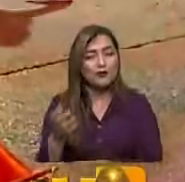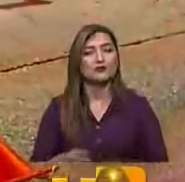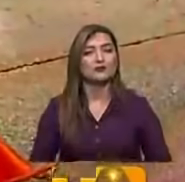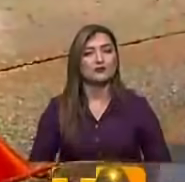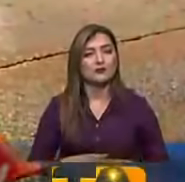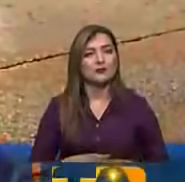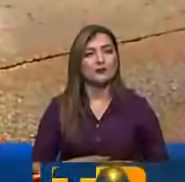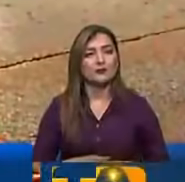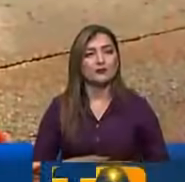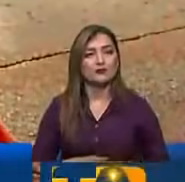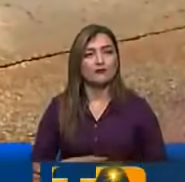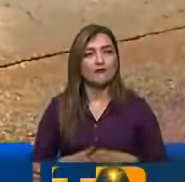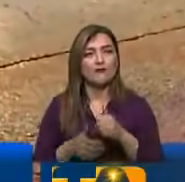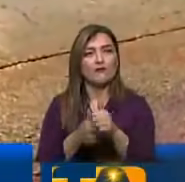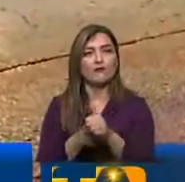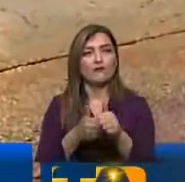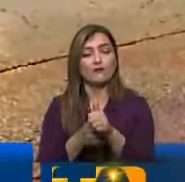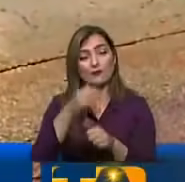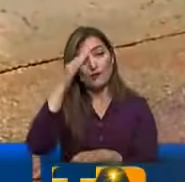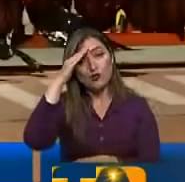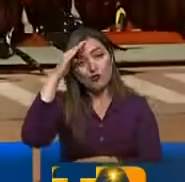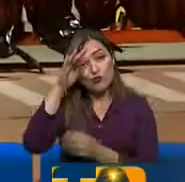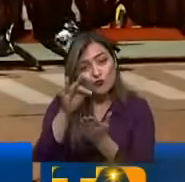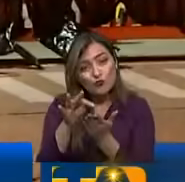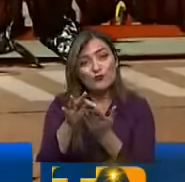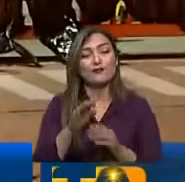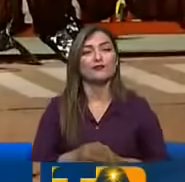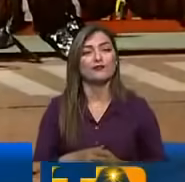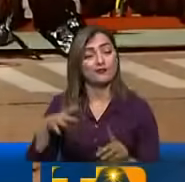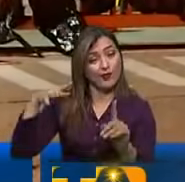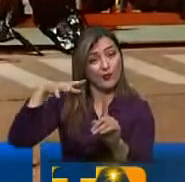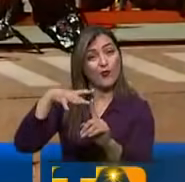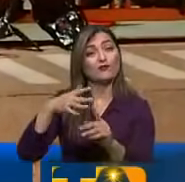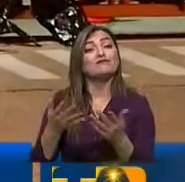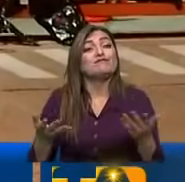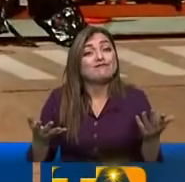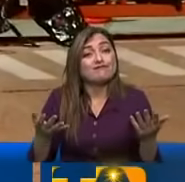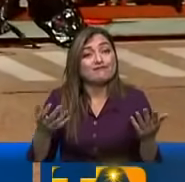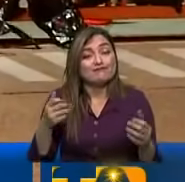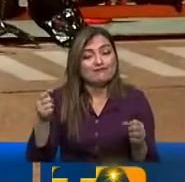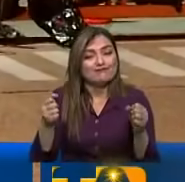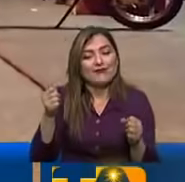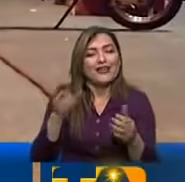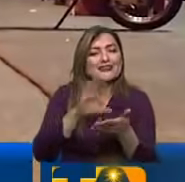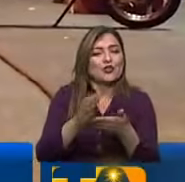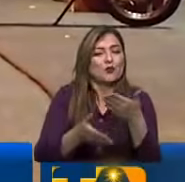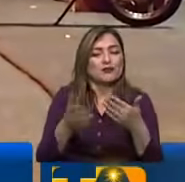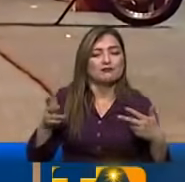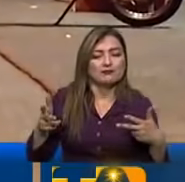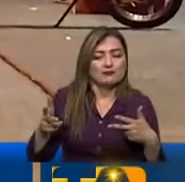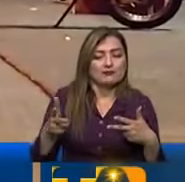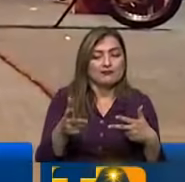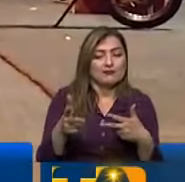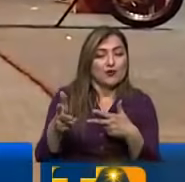El crimen se registró a pocos metros de la unidad policial de la zona. Los atacantes aparentemente ingresaron al mall. Esperaron a la víctima